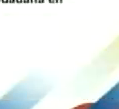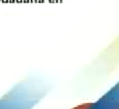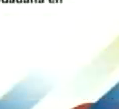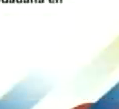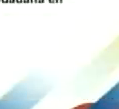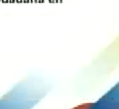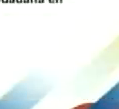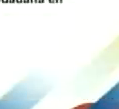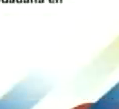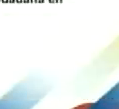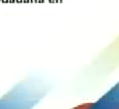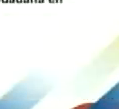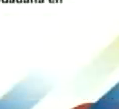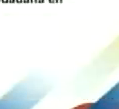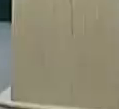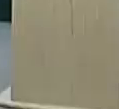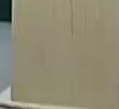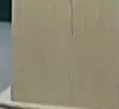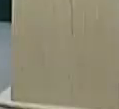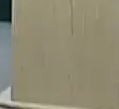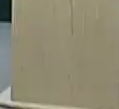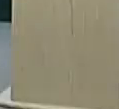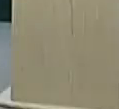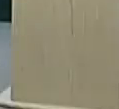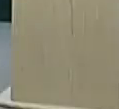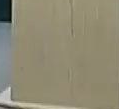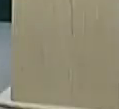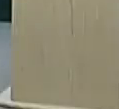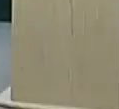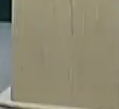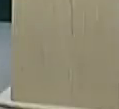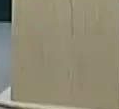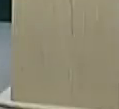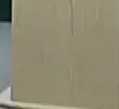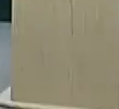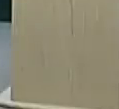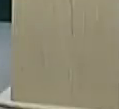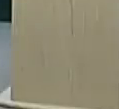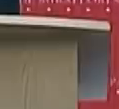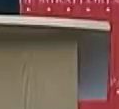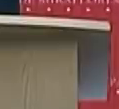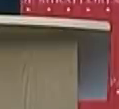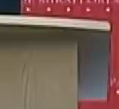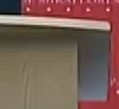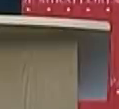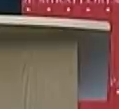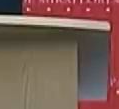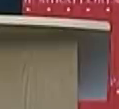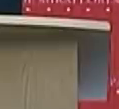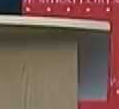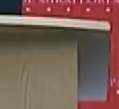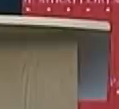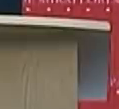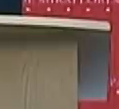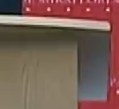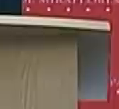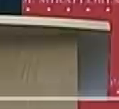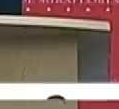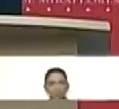2007 porque se robó 38 mil dólares que trató de sacar en efectivo hacia colombia